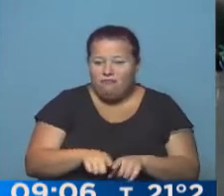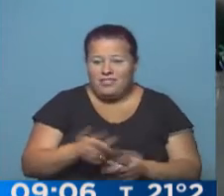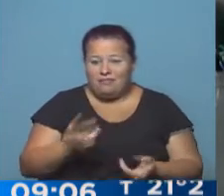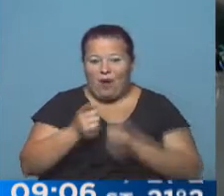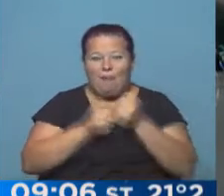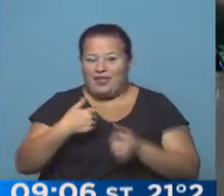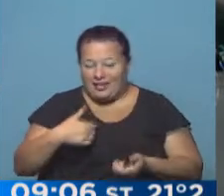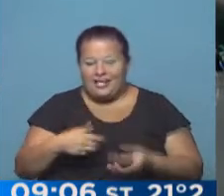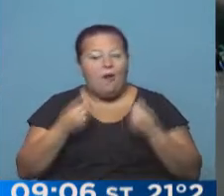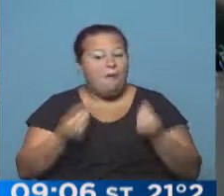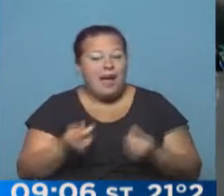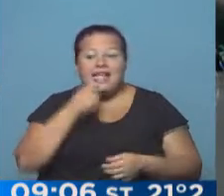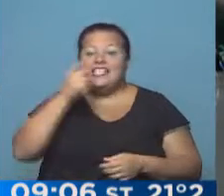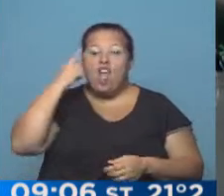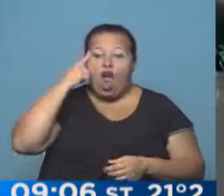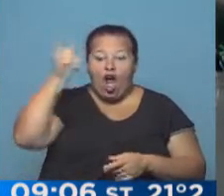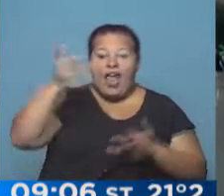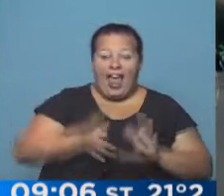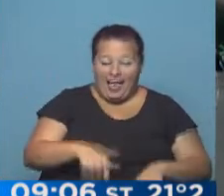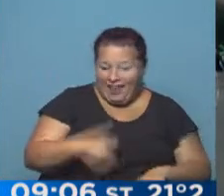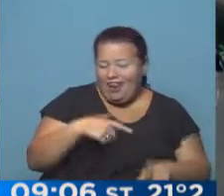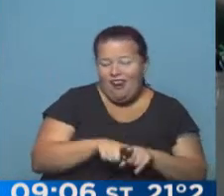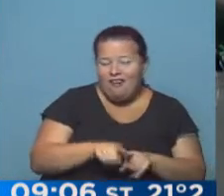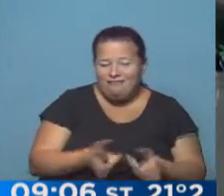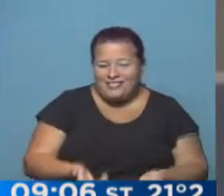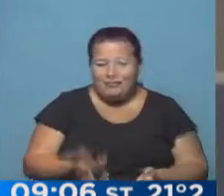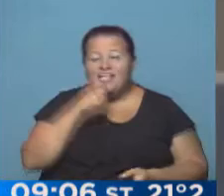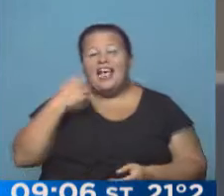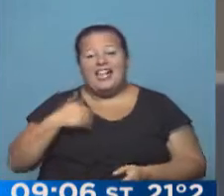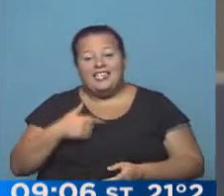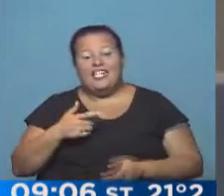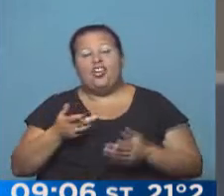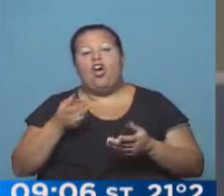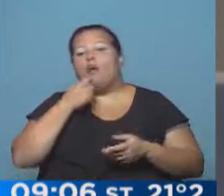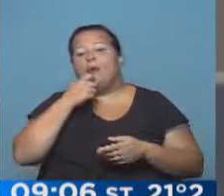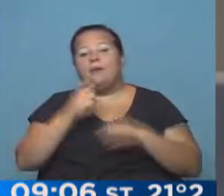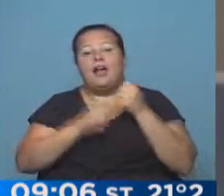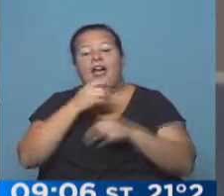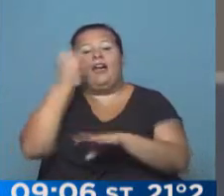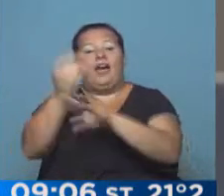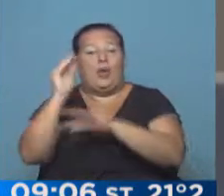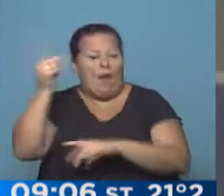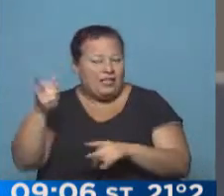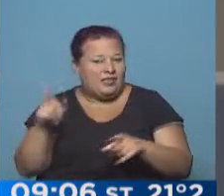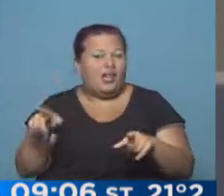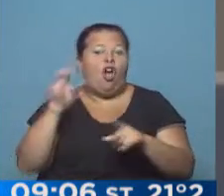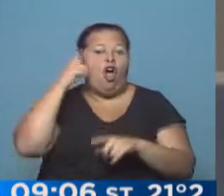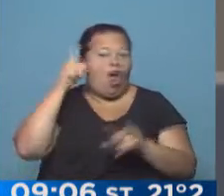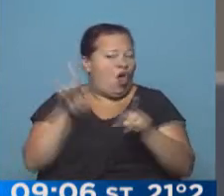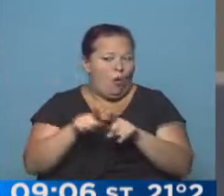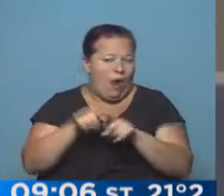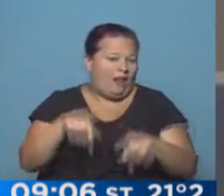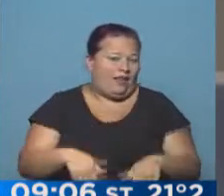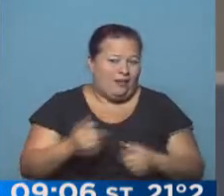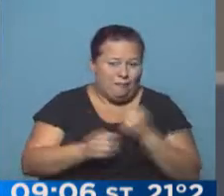mismo si los coreanos hubieran hecho lo mismo si los argentinos vieran este hecho ésta hubiera estado en brasil o corea hubieran hecho